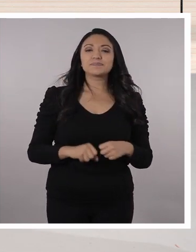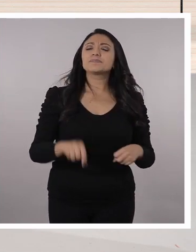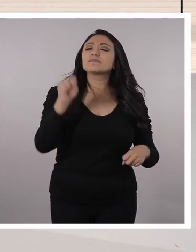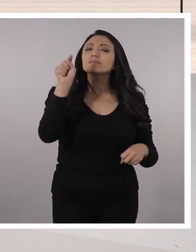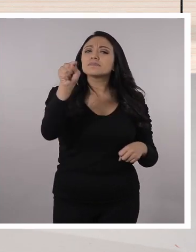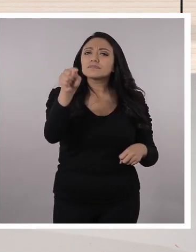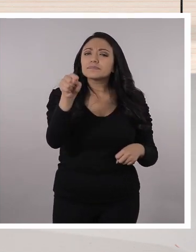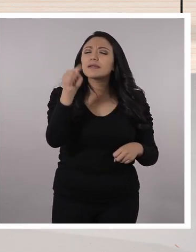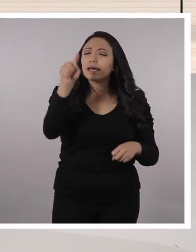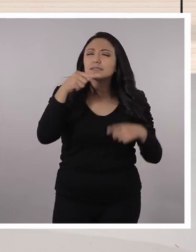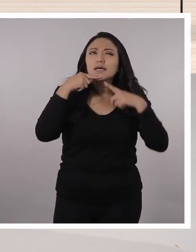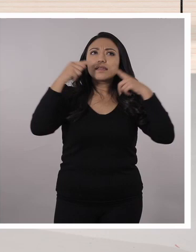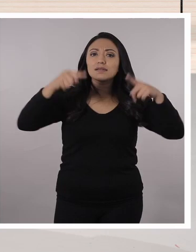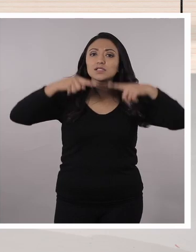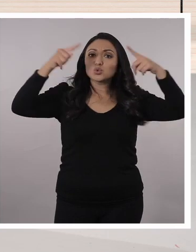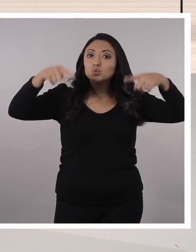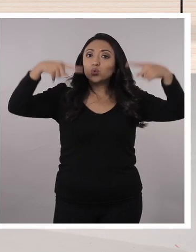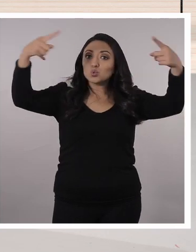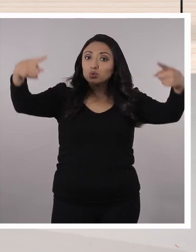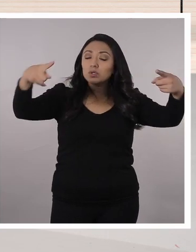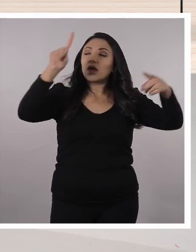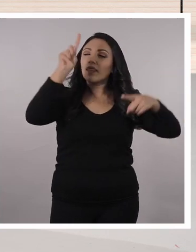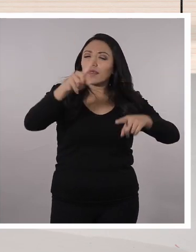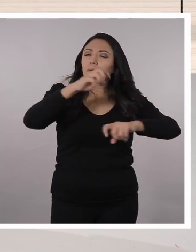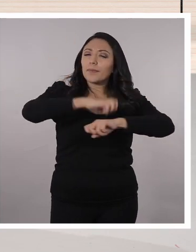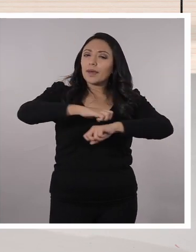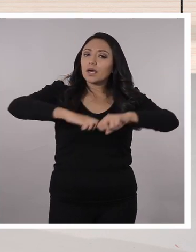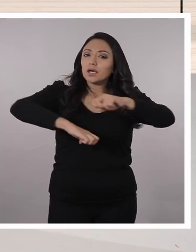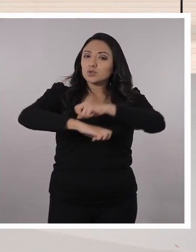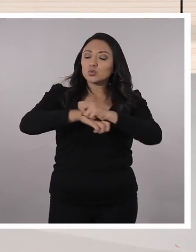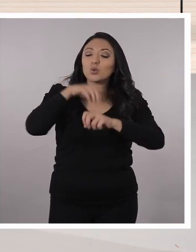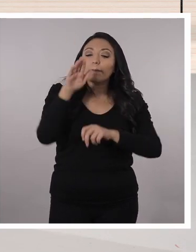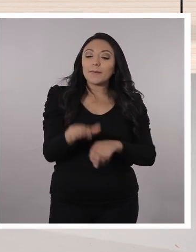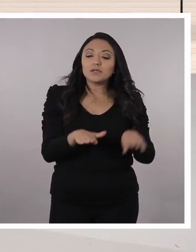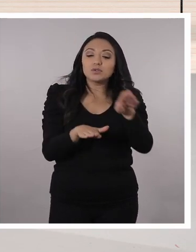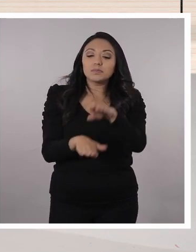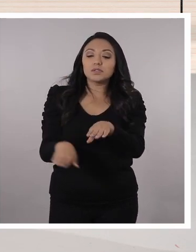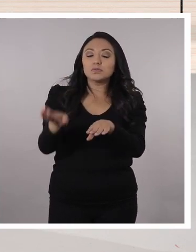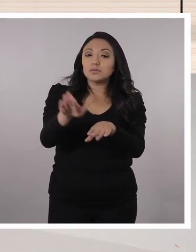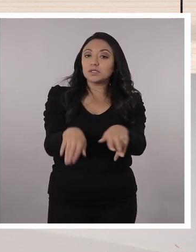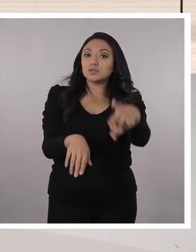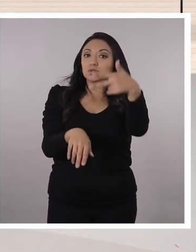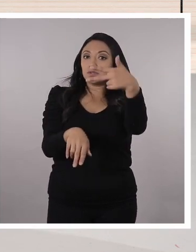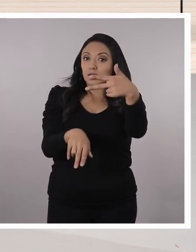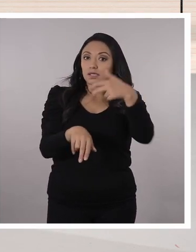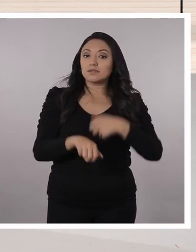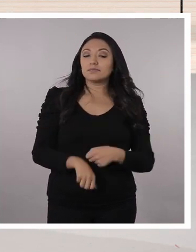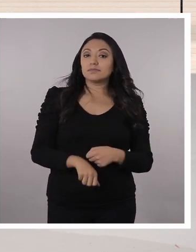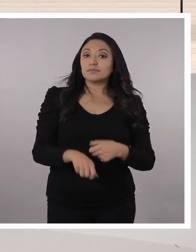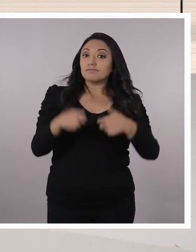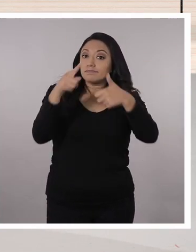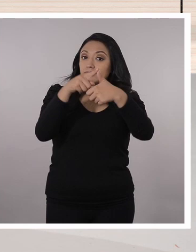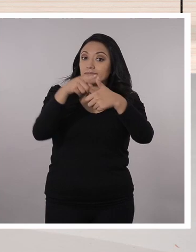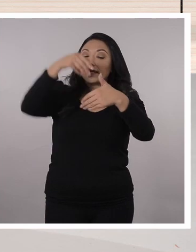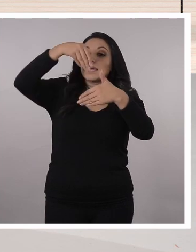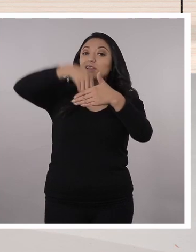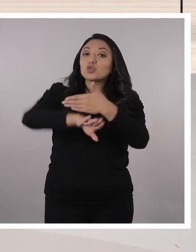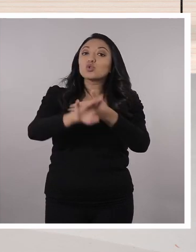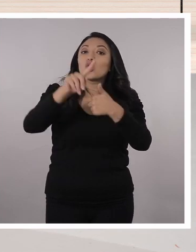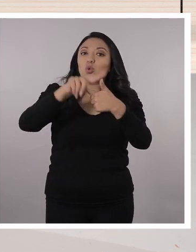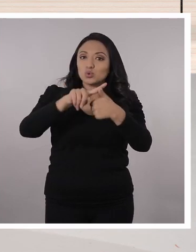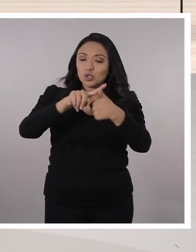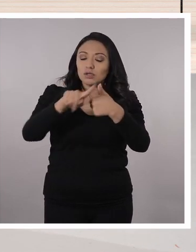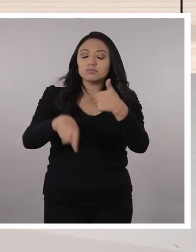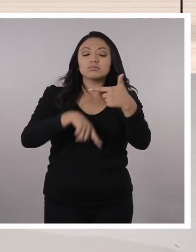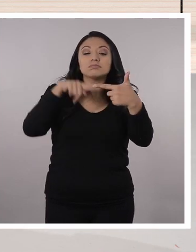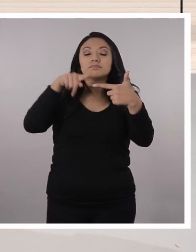Nelly. Recuerdan que ese discurso tiene una estructura y hay que seguir esa estructura, esos pasos para elaborar un buen discurso. La primera parte de esa estructura,